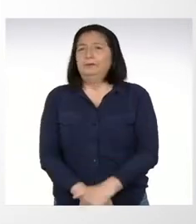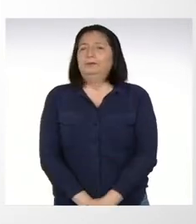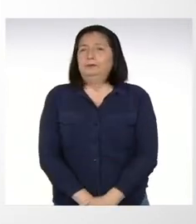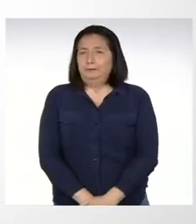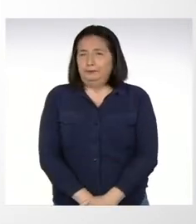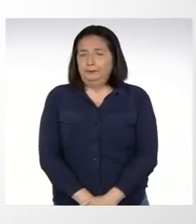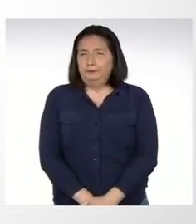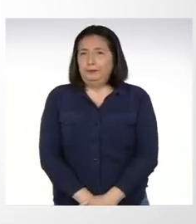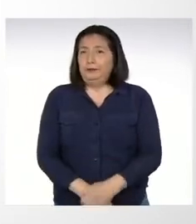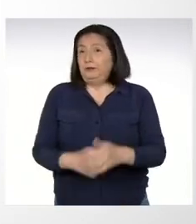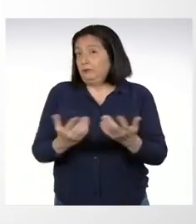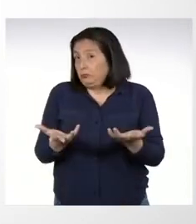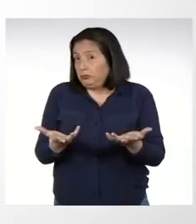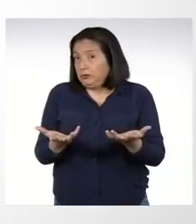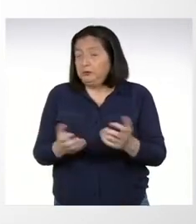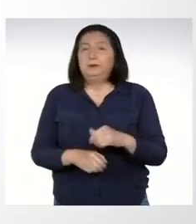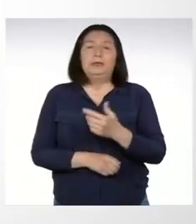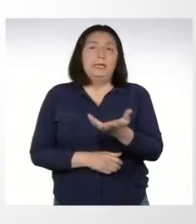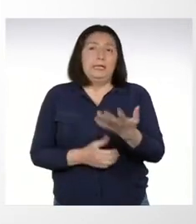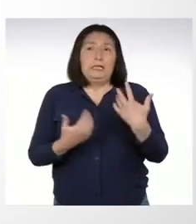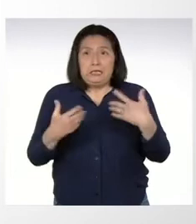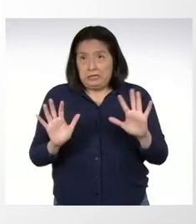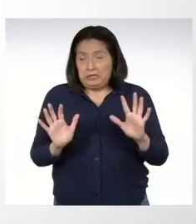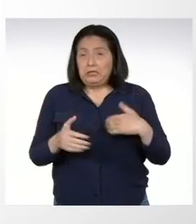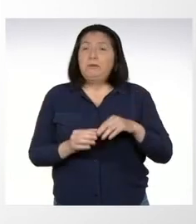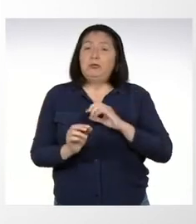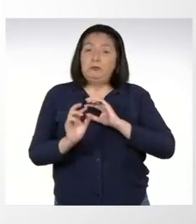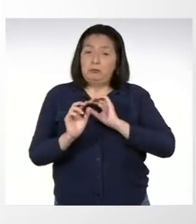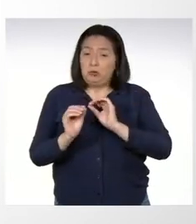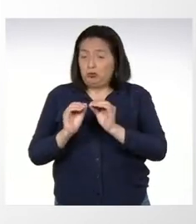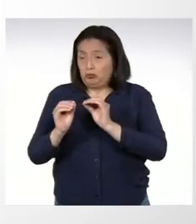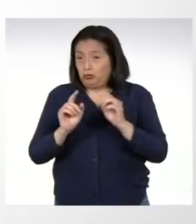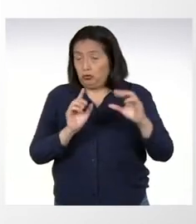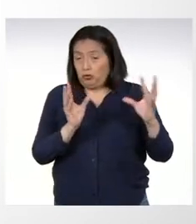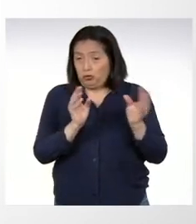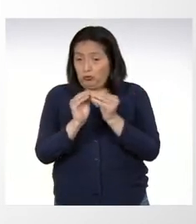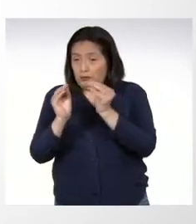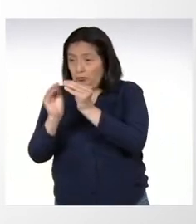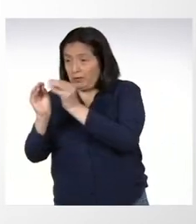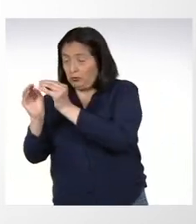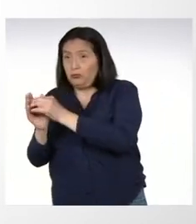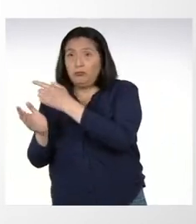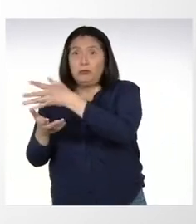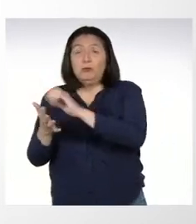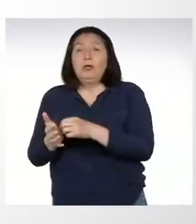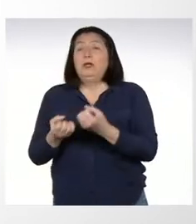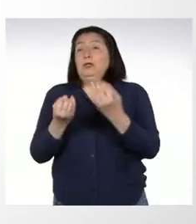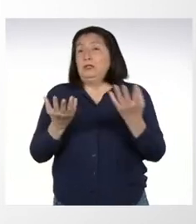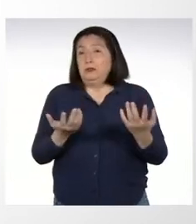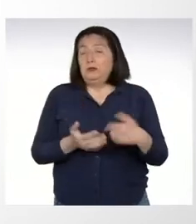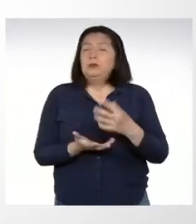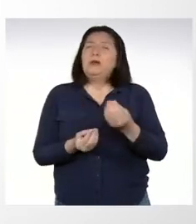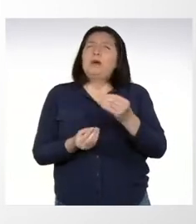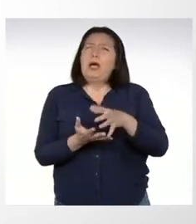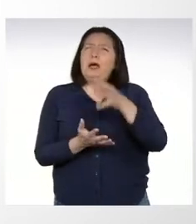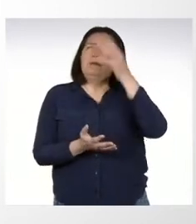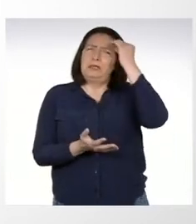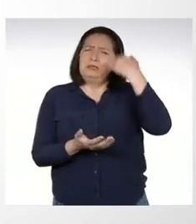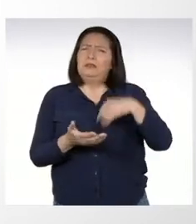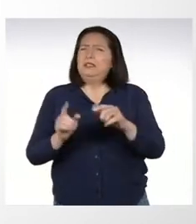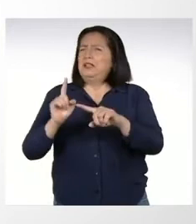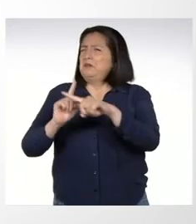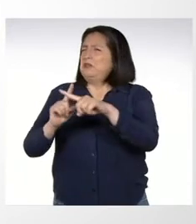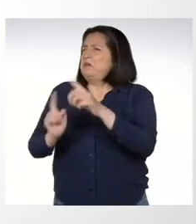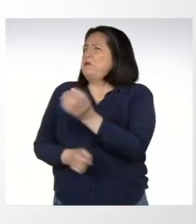Entonces, si podemos resolverlo sumando, ¿Por qué debemos aprender a